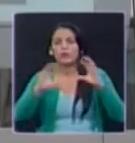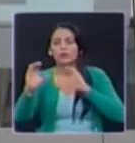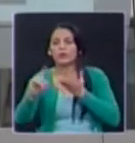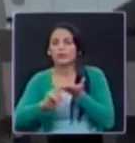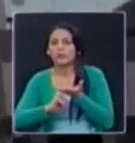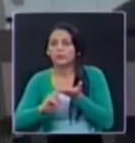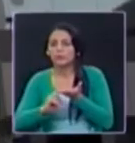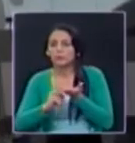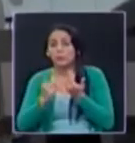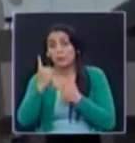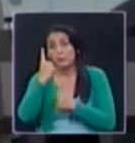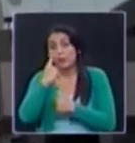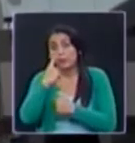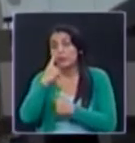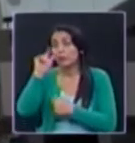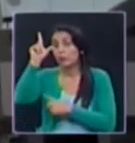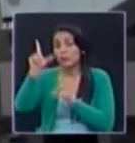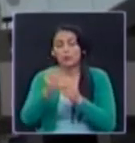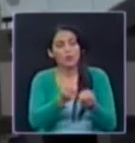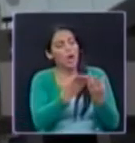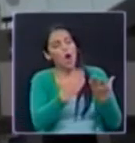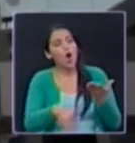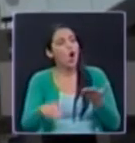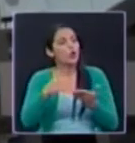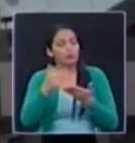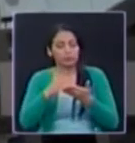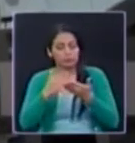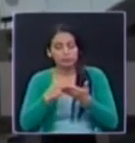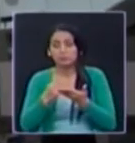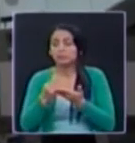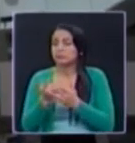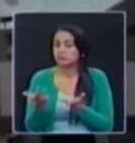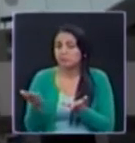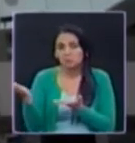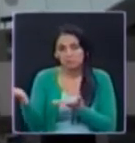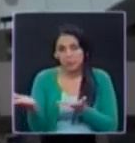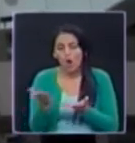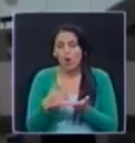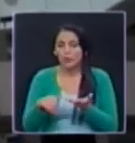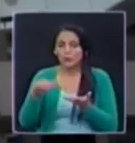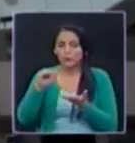puedan llegar solicitando el reconteo de los votos. Santiago Villasaña y Telerama Noticias.